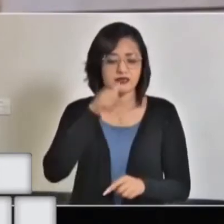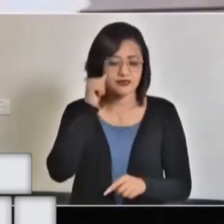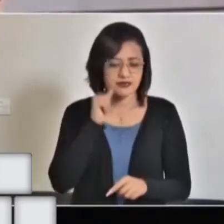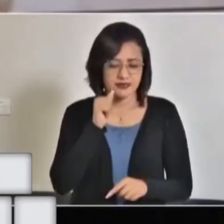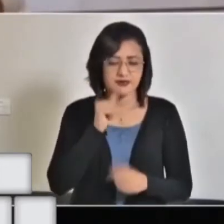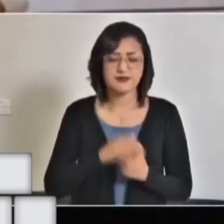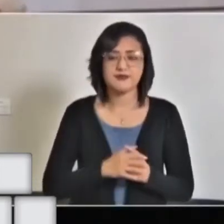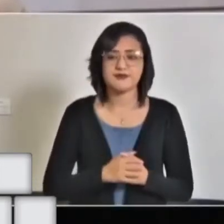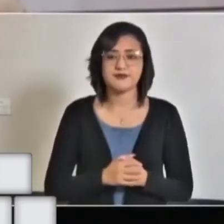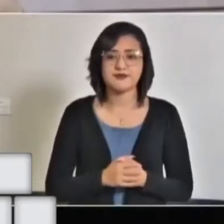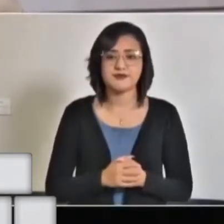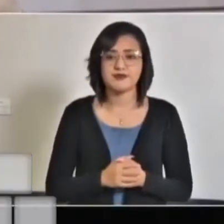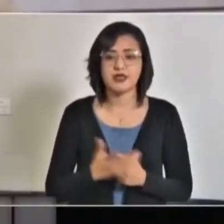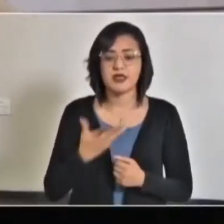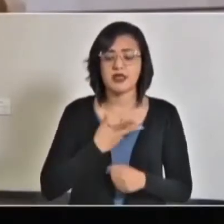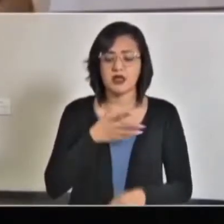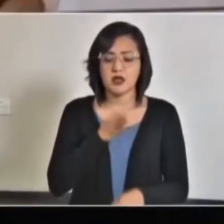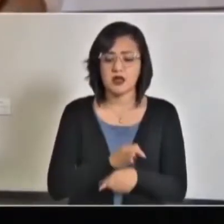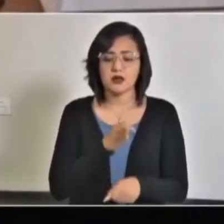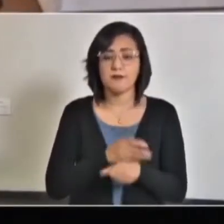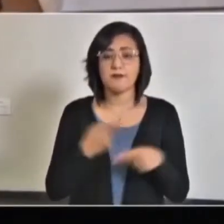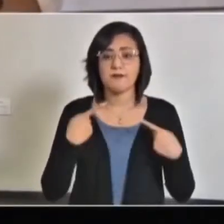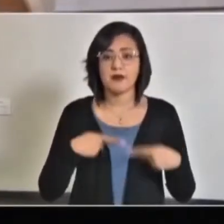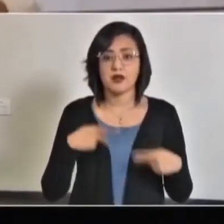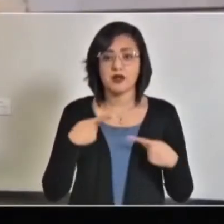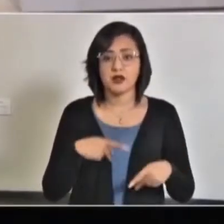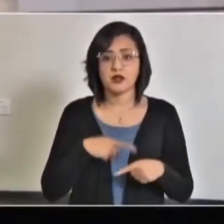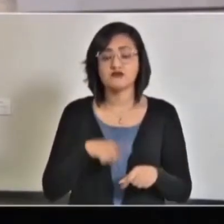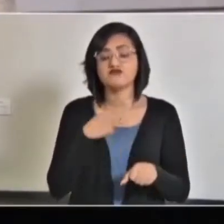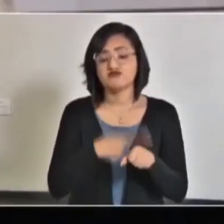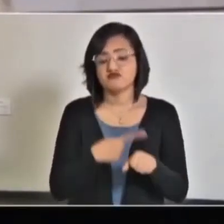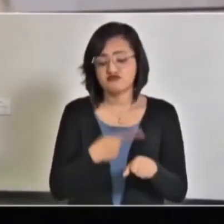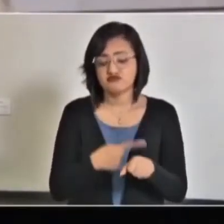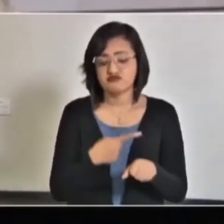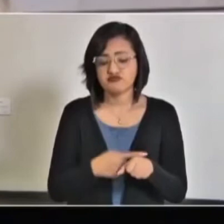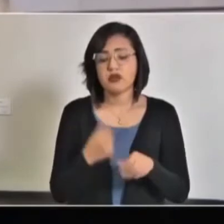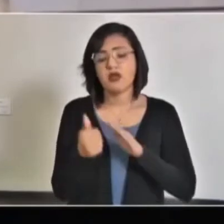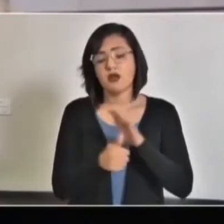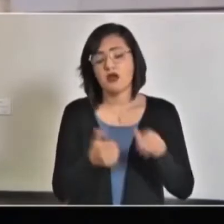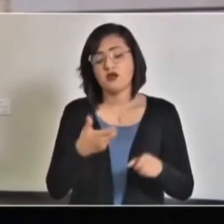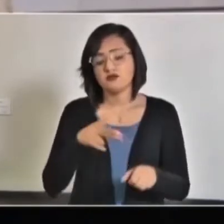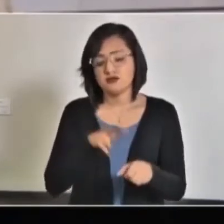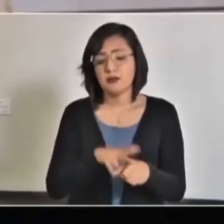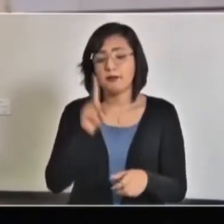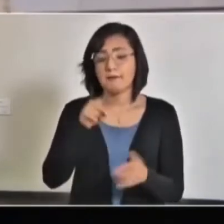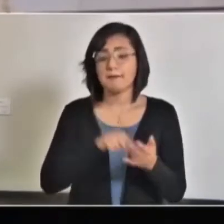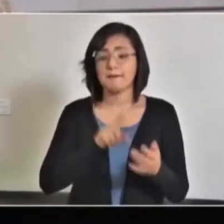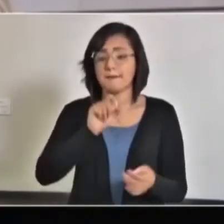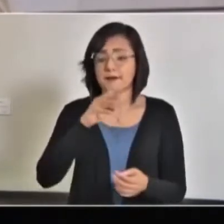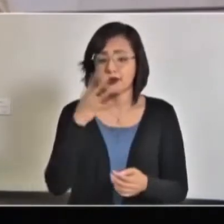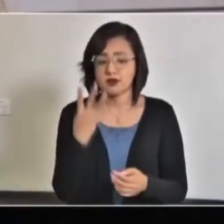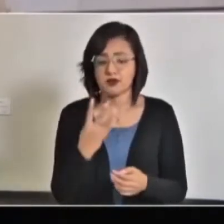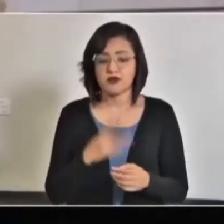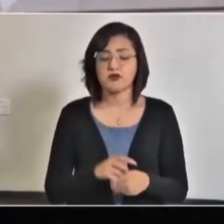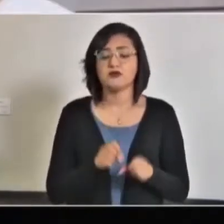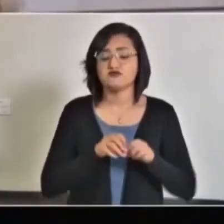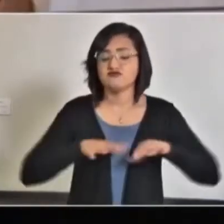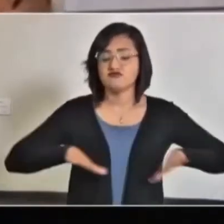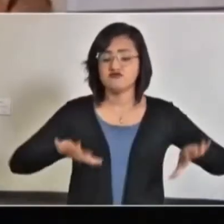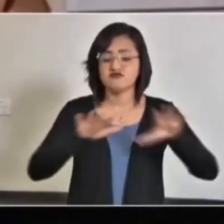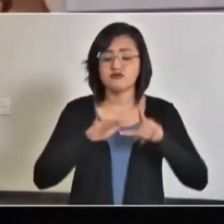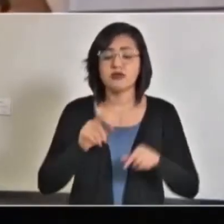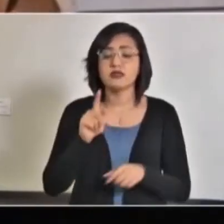día de ayer. Tenemos casos activos, incluyendo ambulatorios y hospitalizados, 1.024, distribuidos